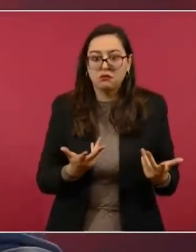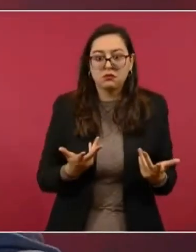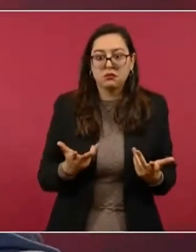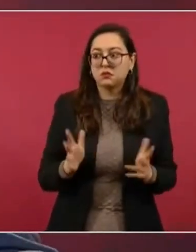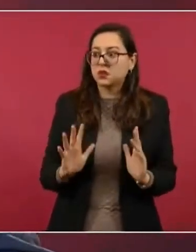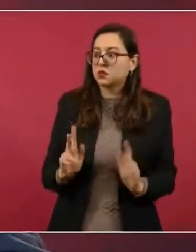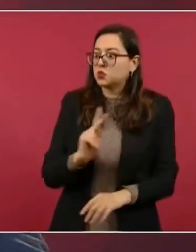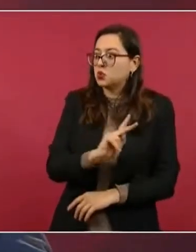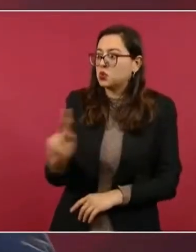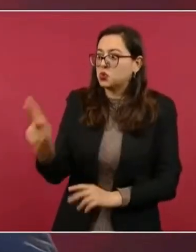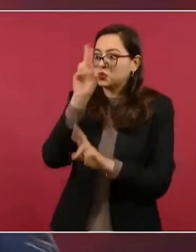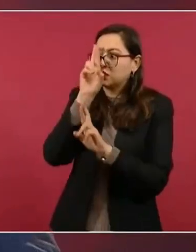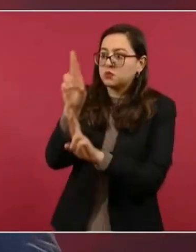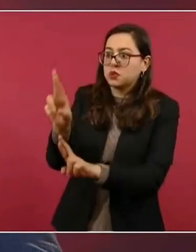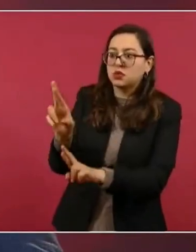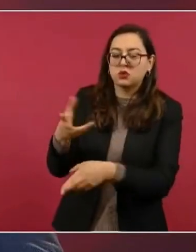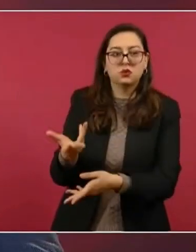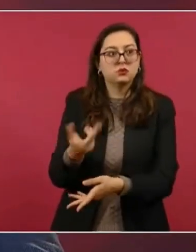aquí